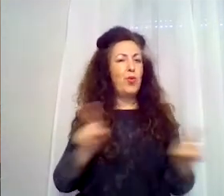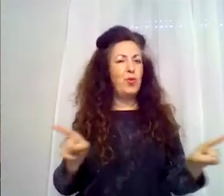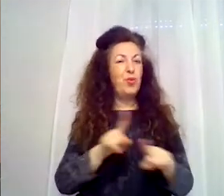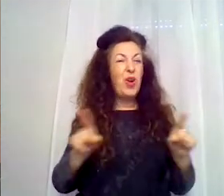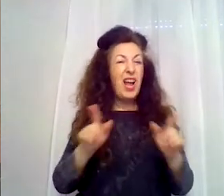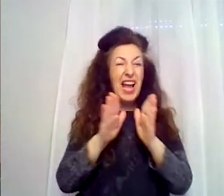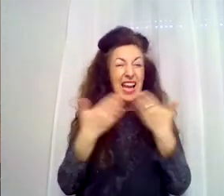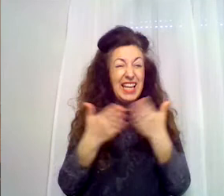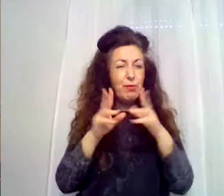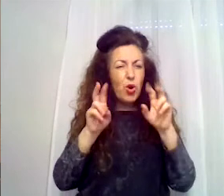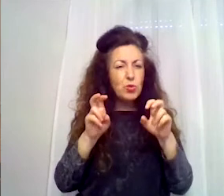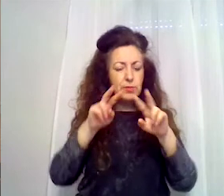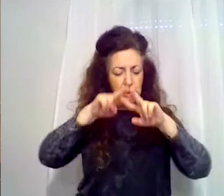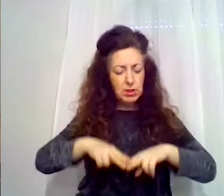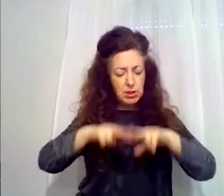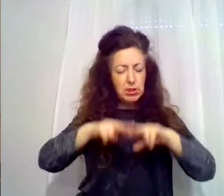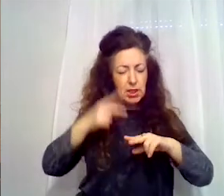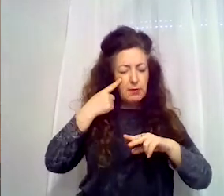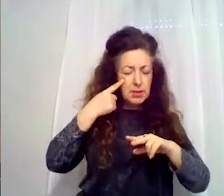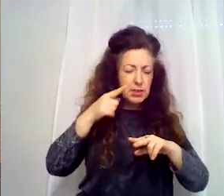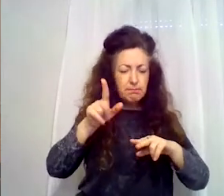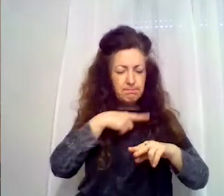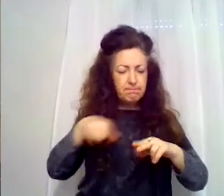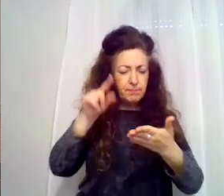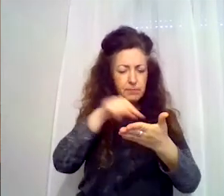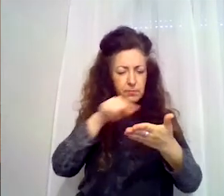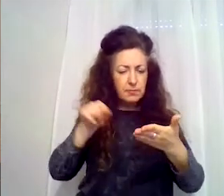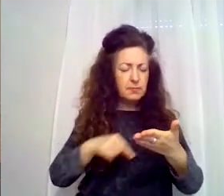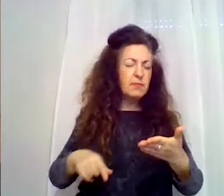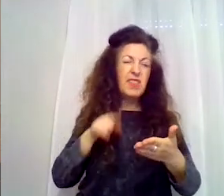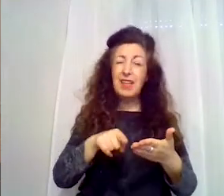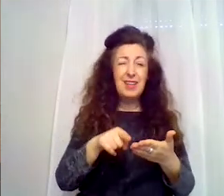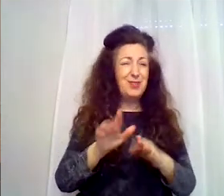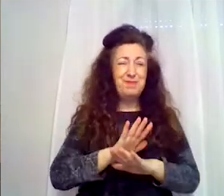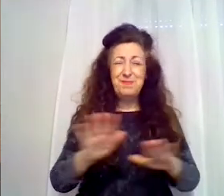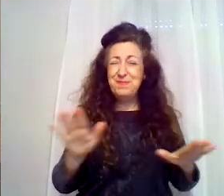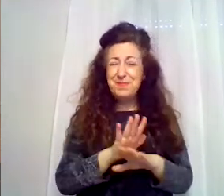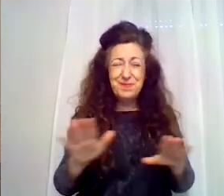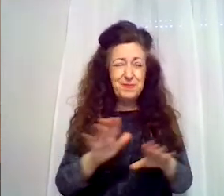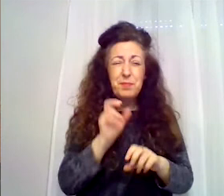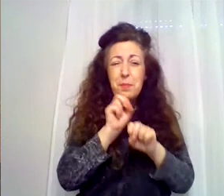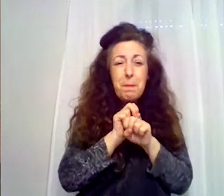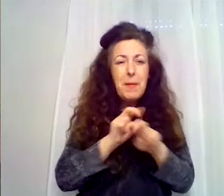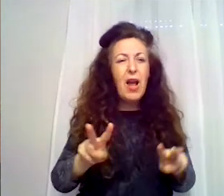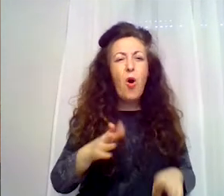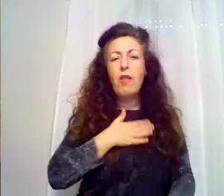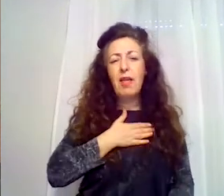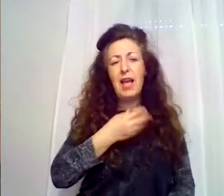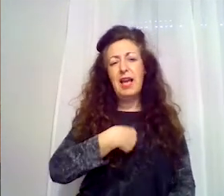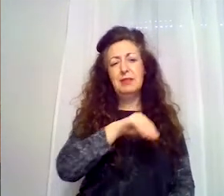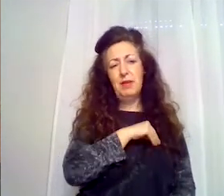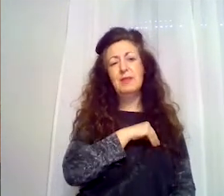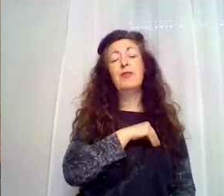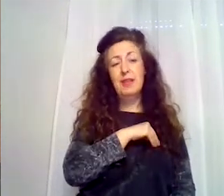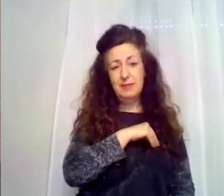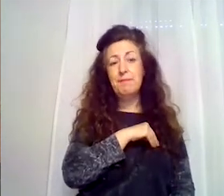ruido y furia. Esa vida que es un lugar sin sentido, lleno de ruido y furia, difícilmente se le puede ocurrir a un padre que